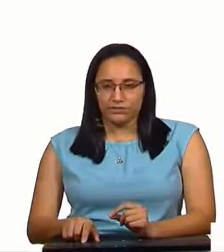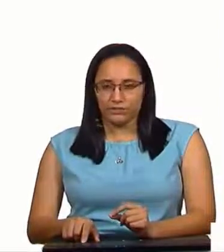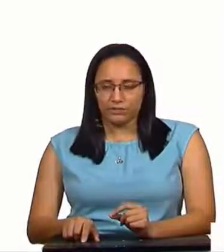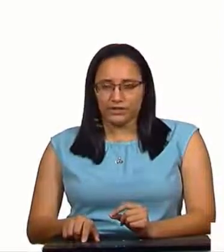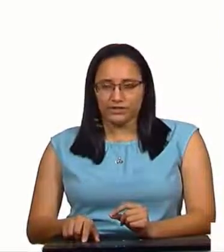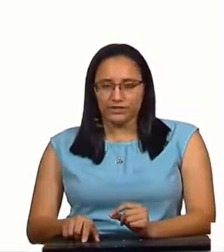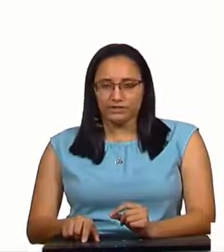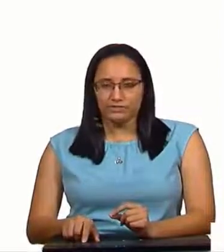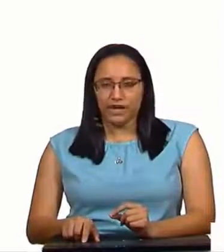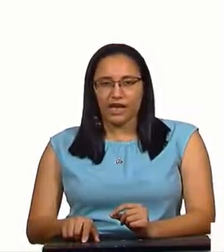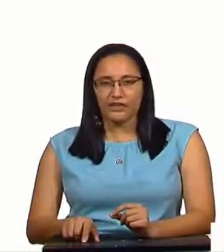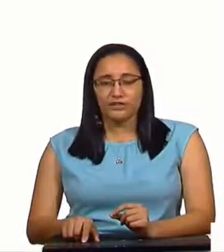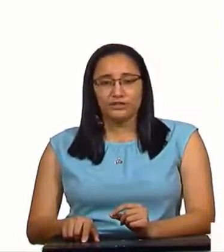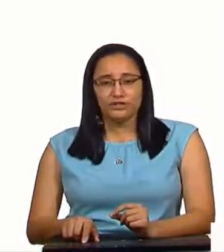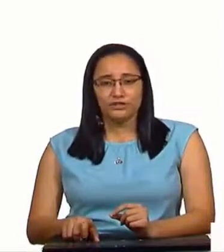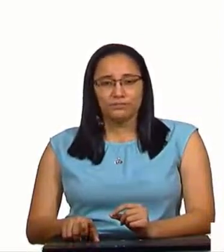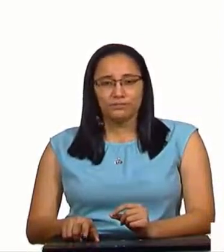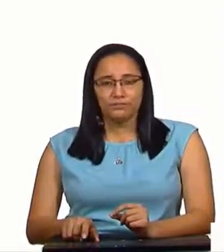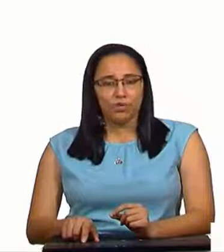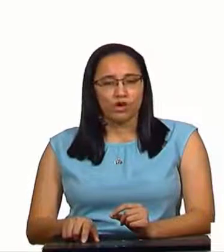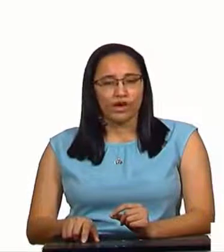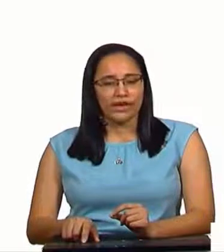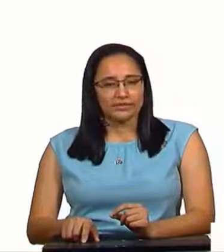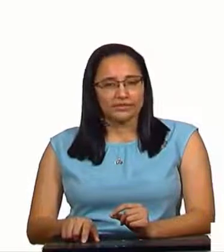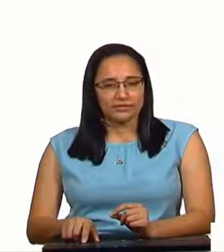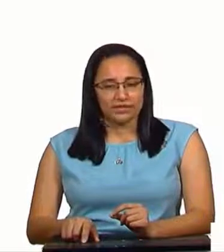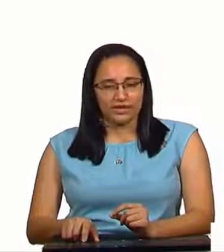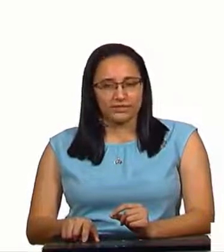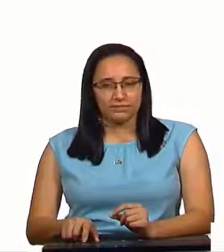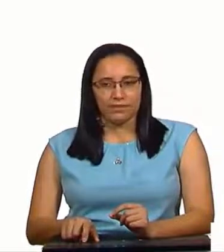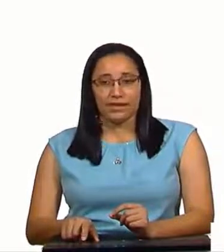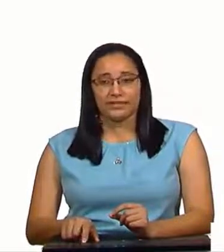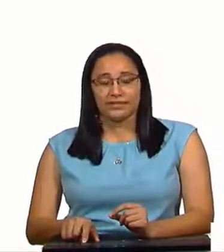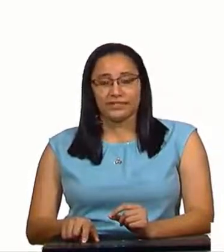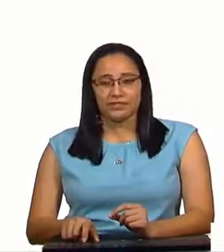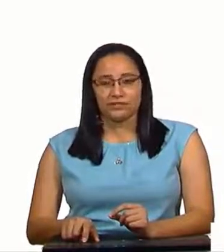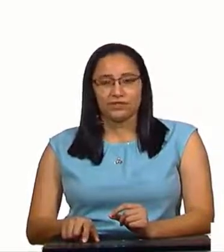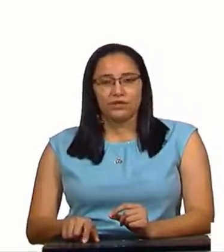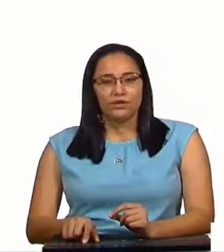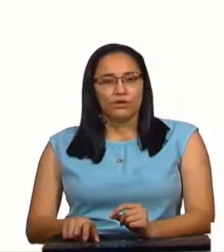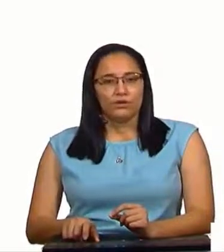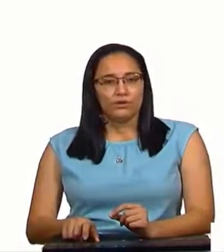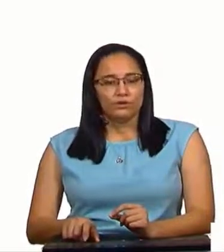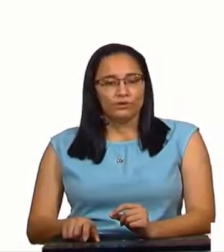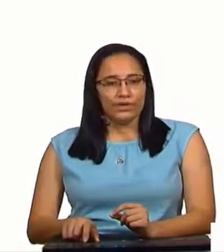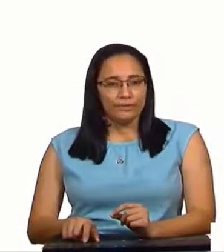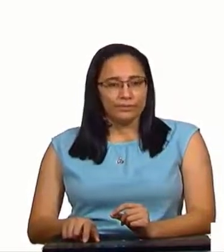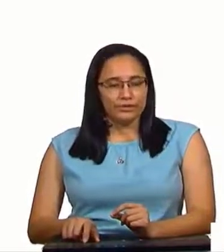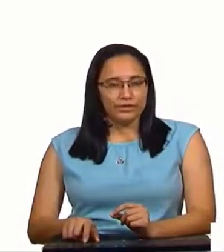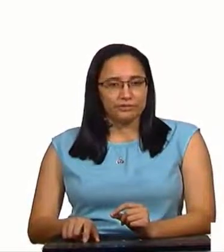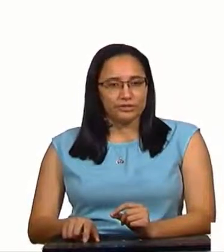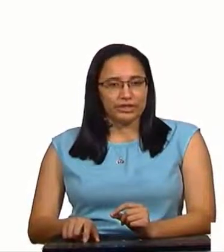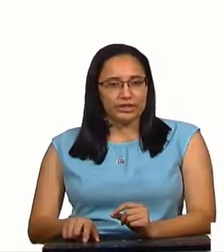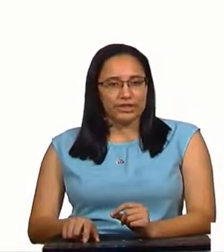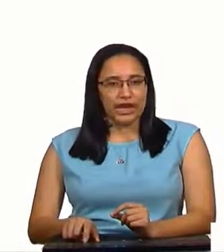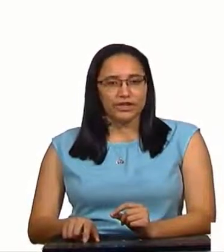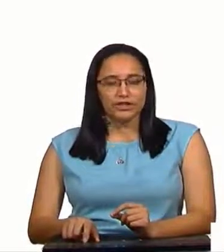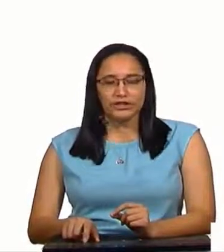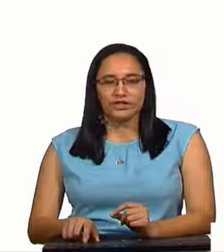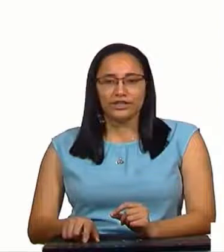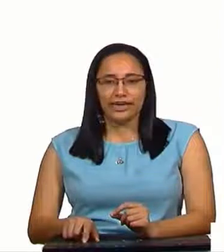en su forma base. I should do more exercise. Más ejercicio. Otro